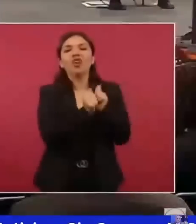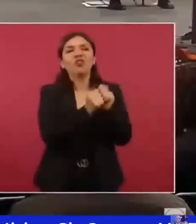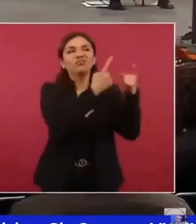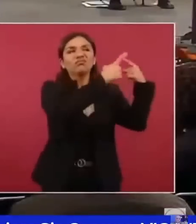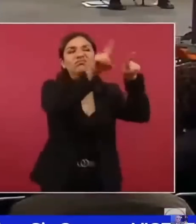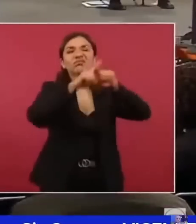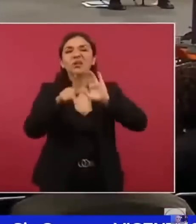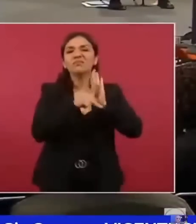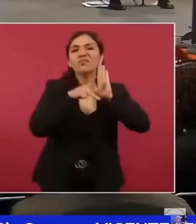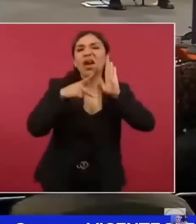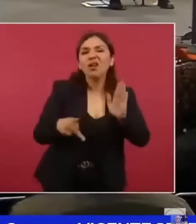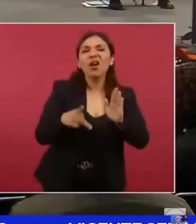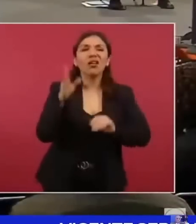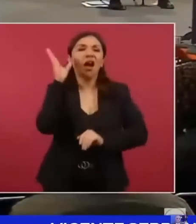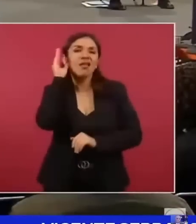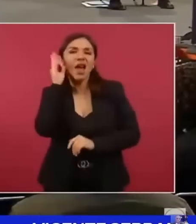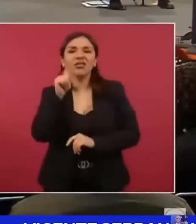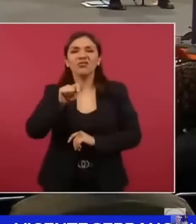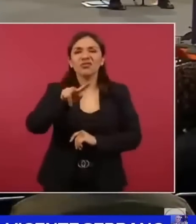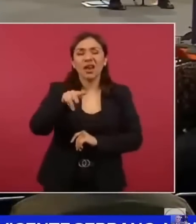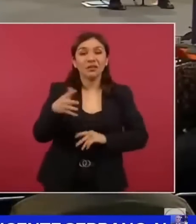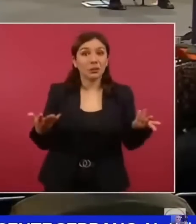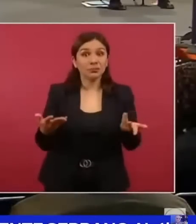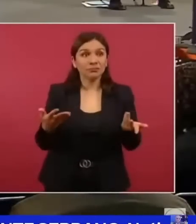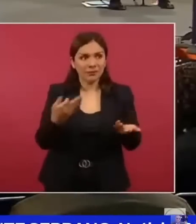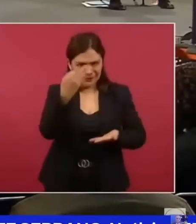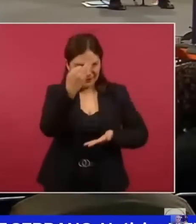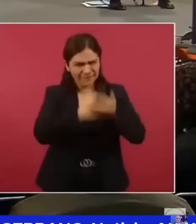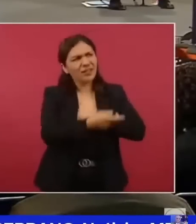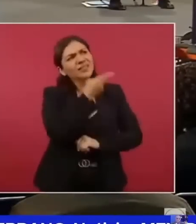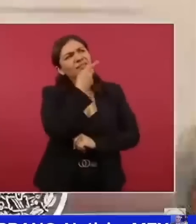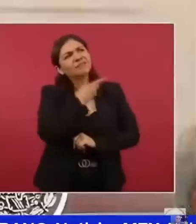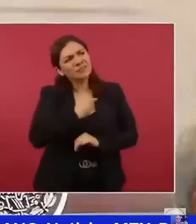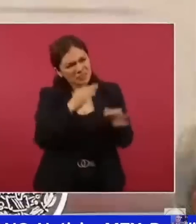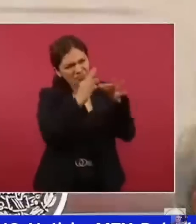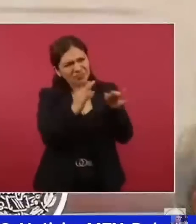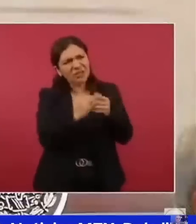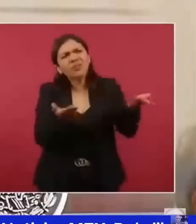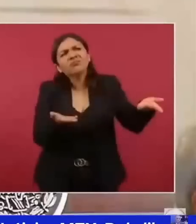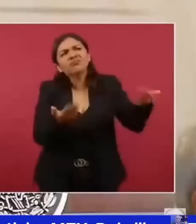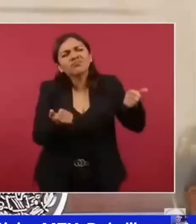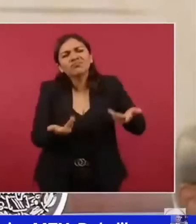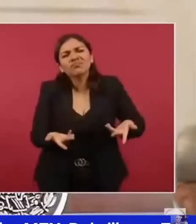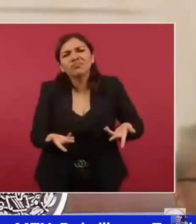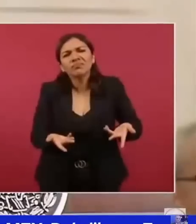O sea, nada más que nos explicara